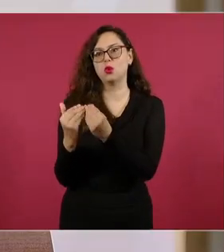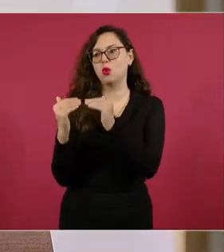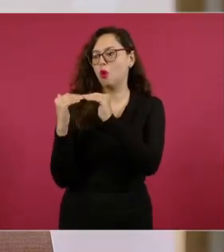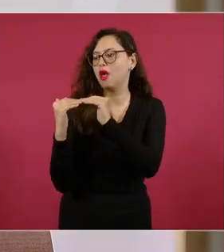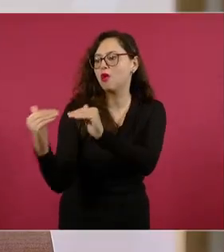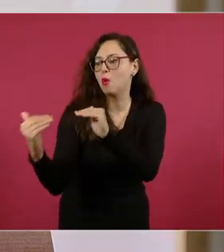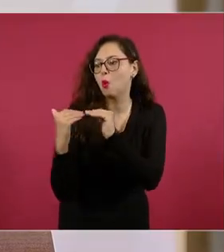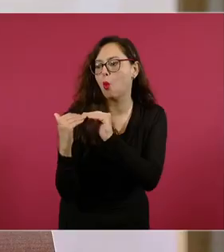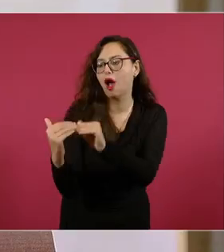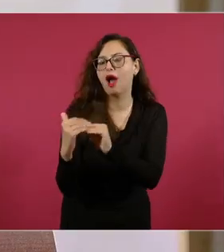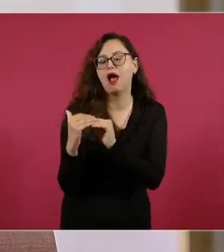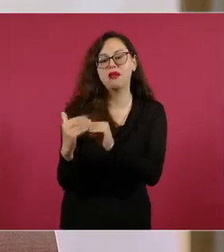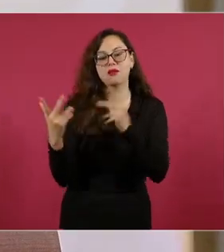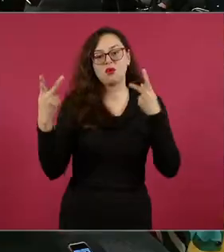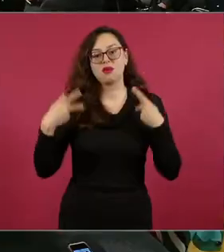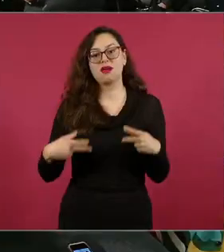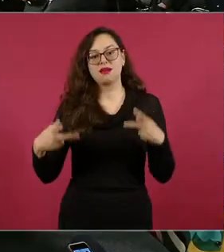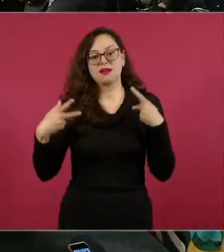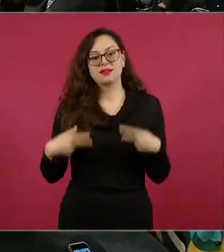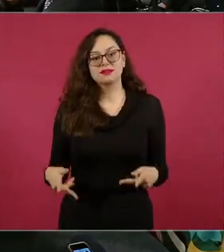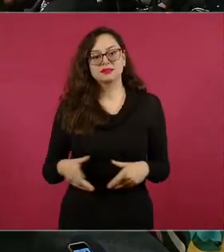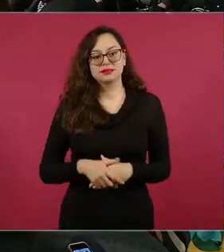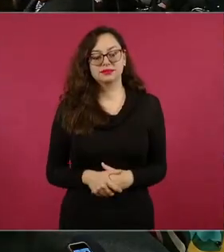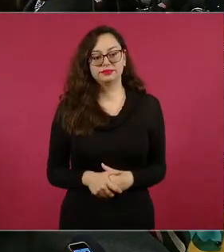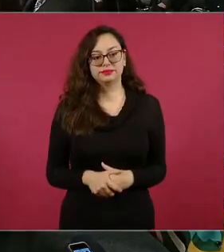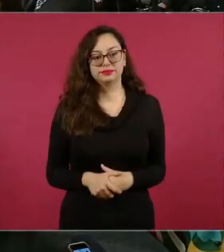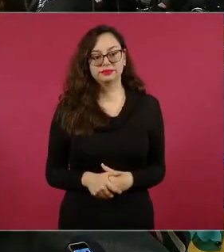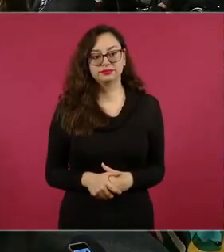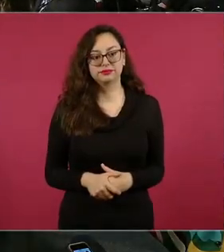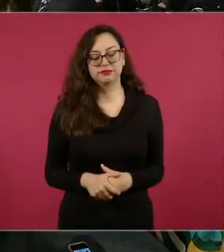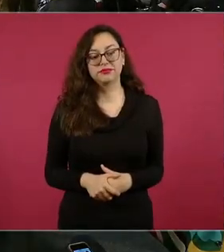abajo con la gente. Mire,